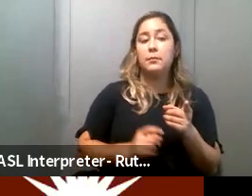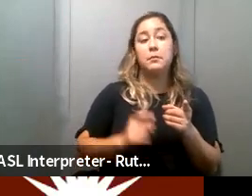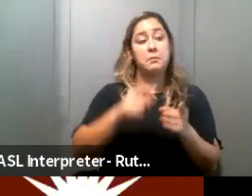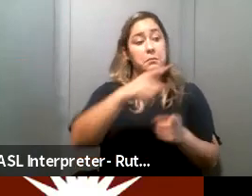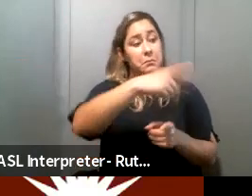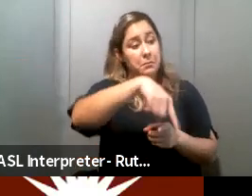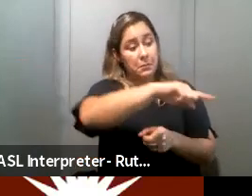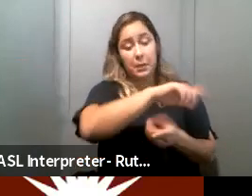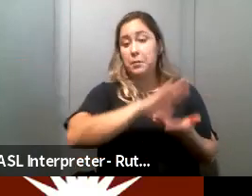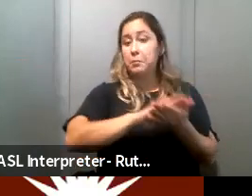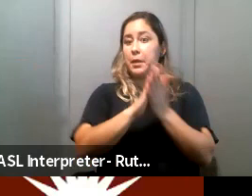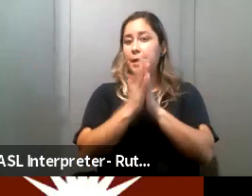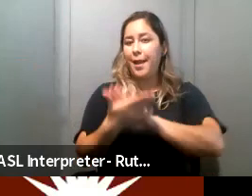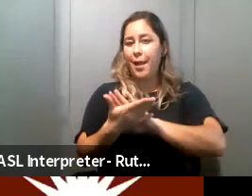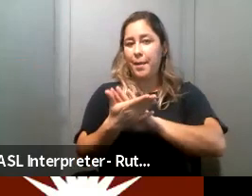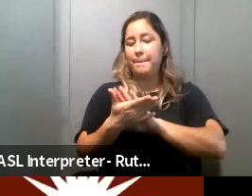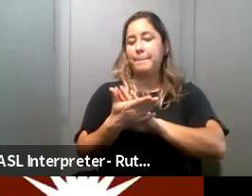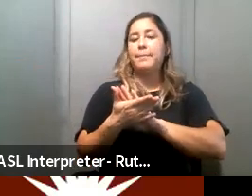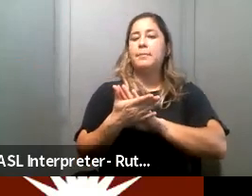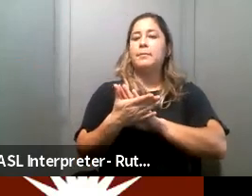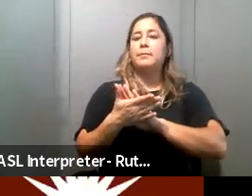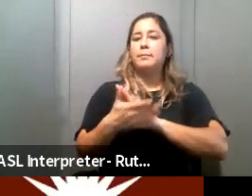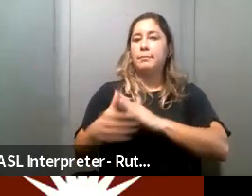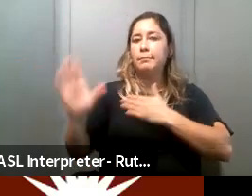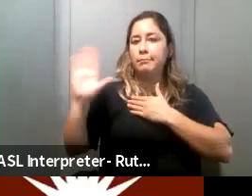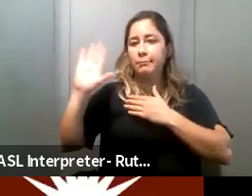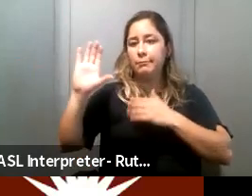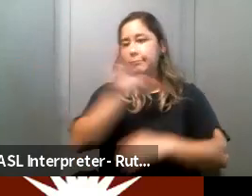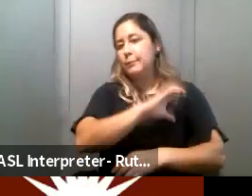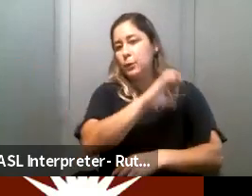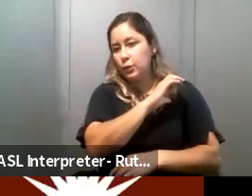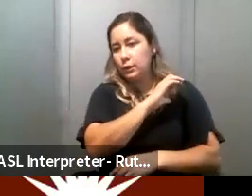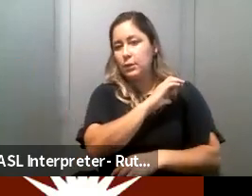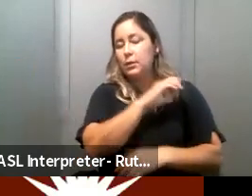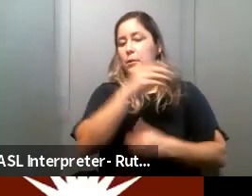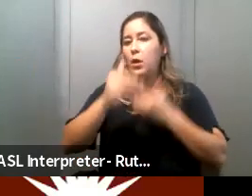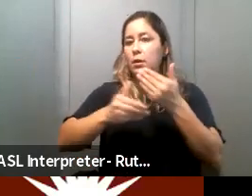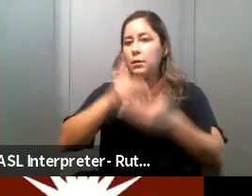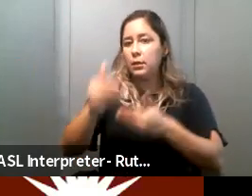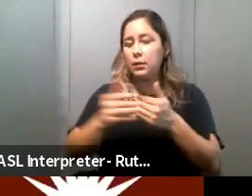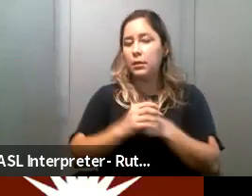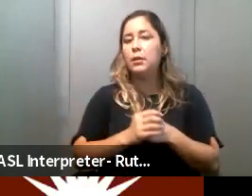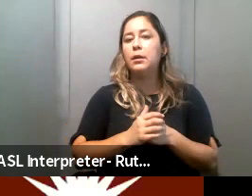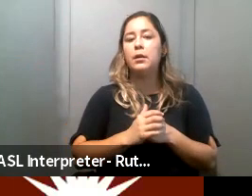ciudadanos o están en el proceso legal, nos gusta que la gente se involucre